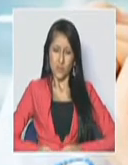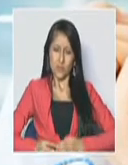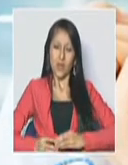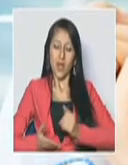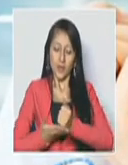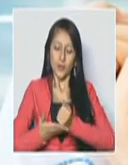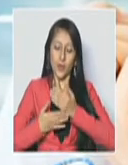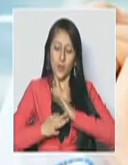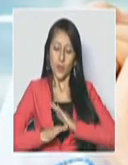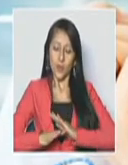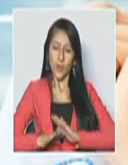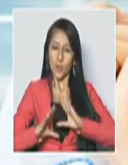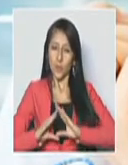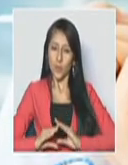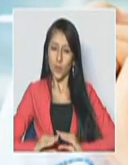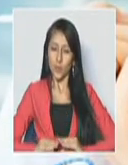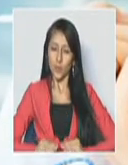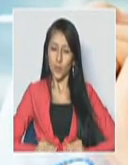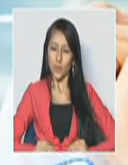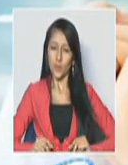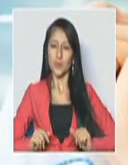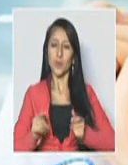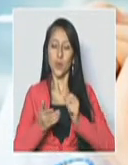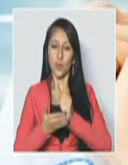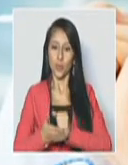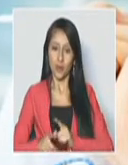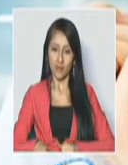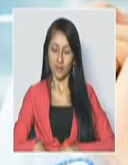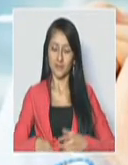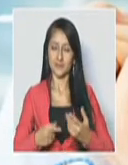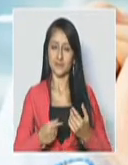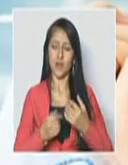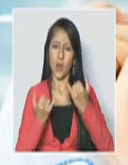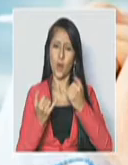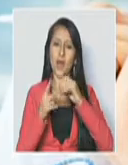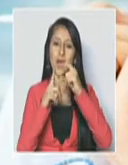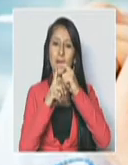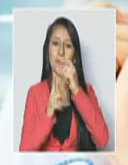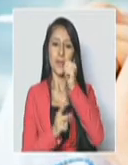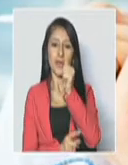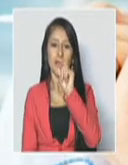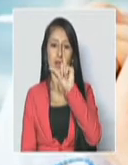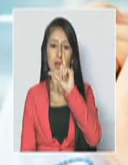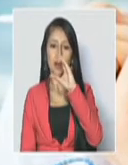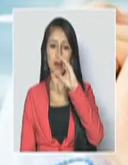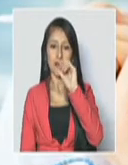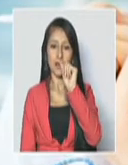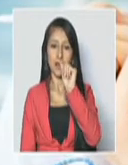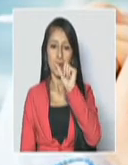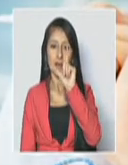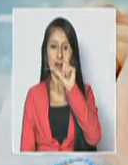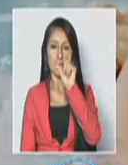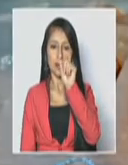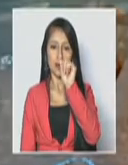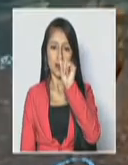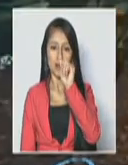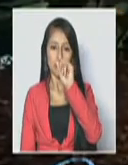alcalinizantes alcalinizantes y ustedes pensarán esa palabra que es ácido